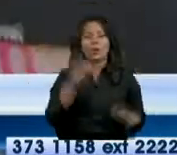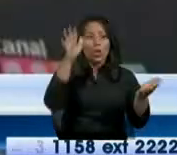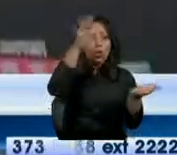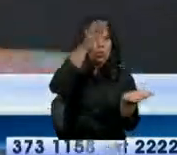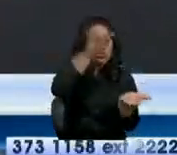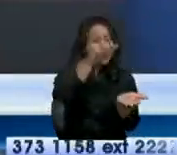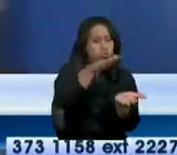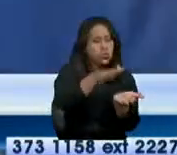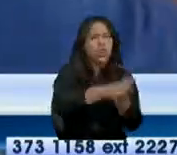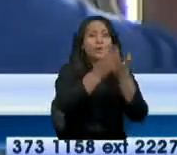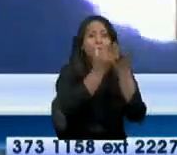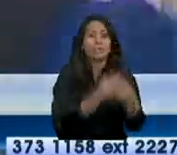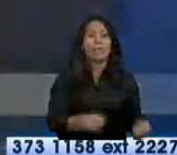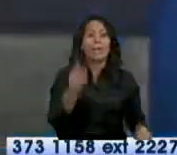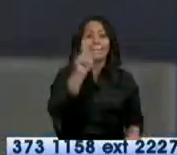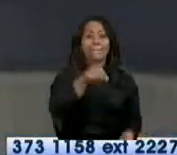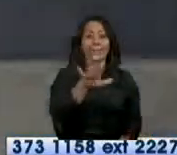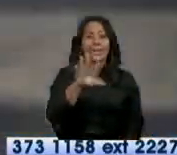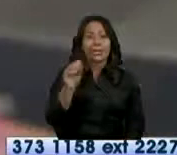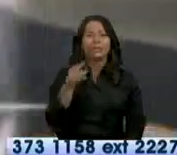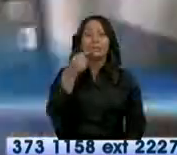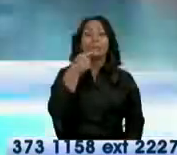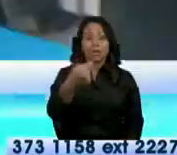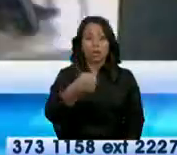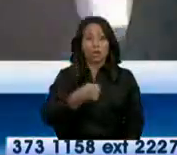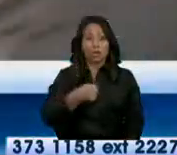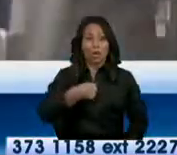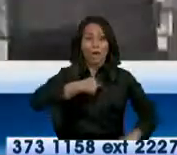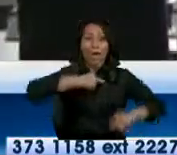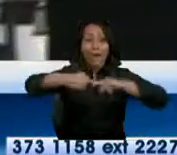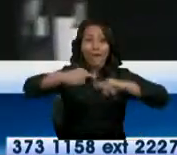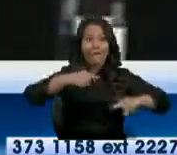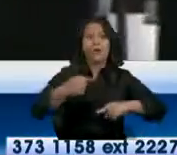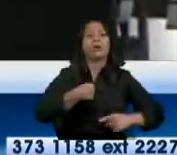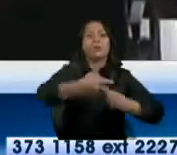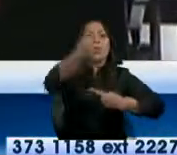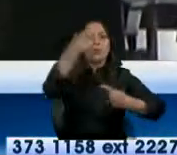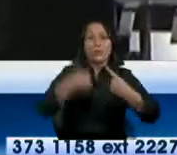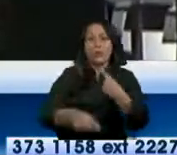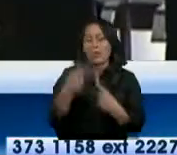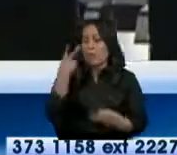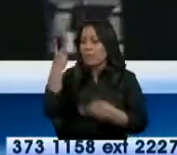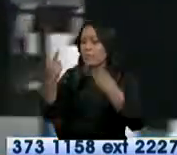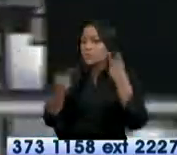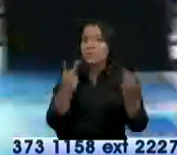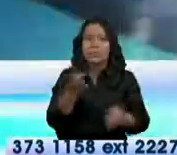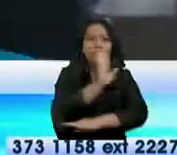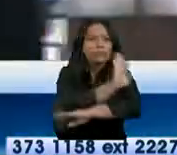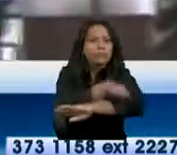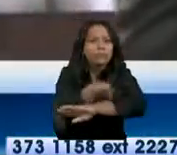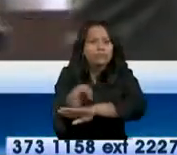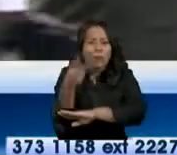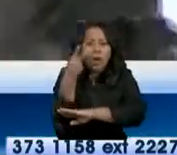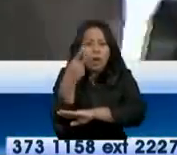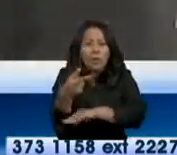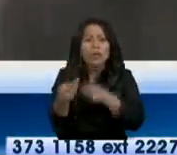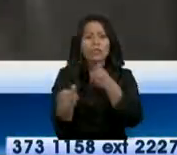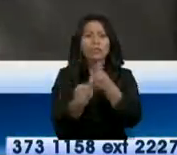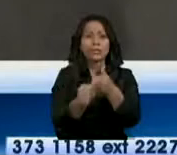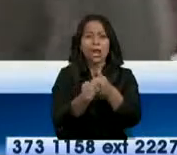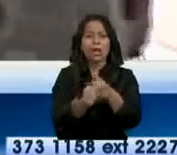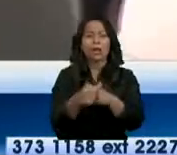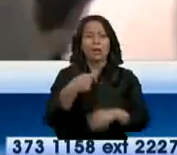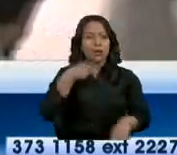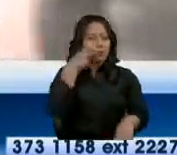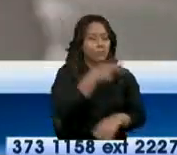ellos. Que las visitas serán continuas, dijo, y no precisamente de cortesía, hasta que el sistema se acerque al